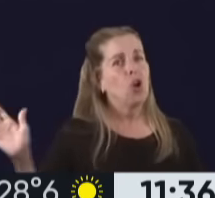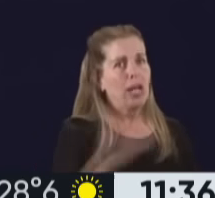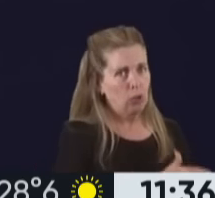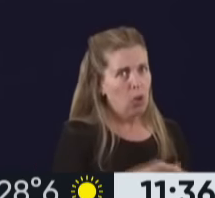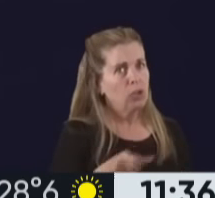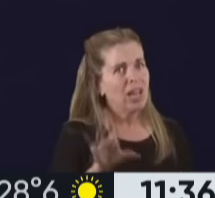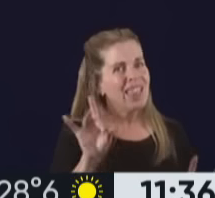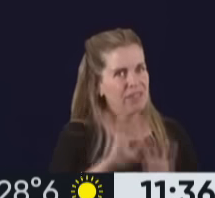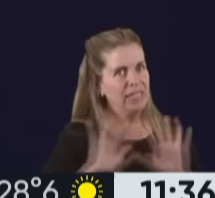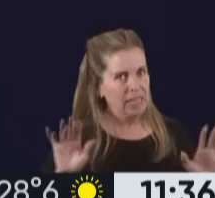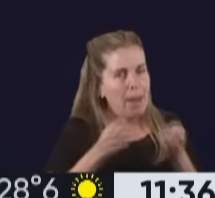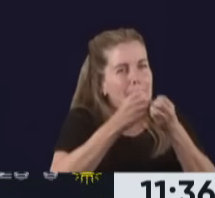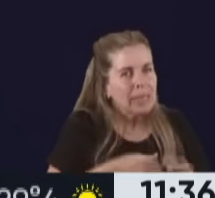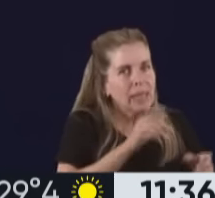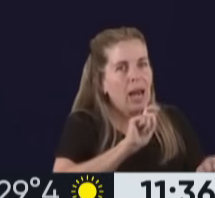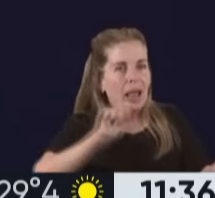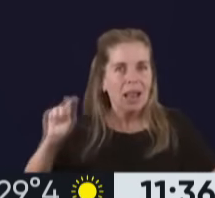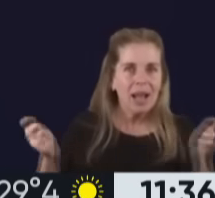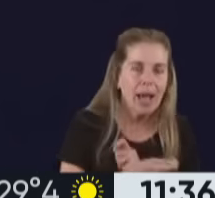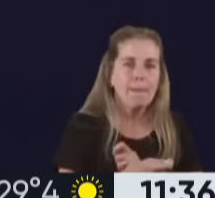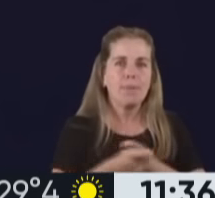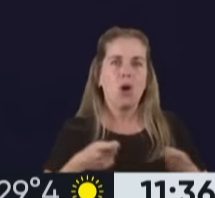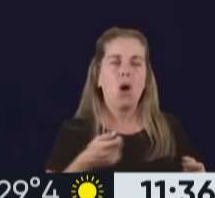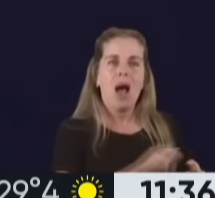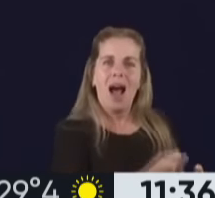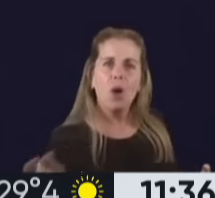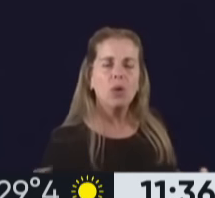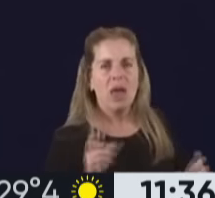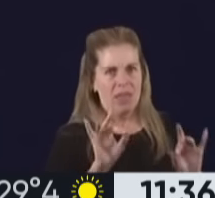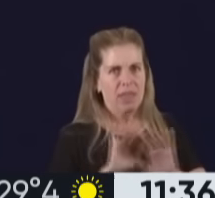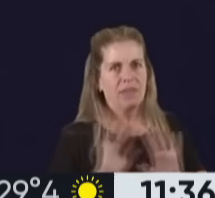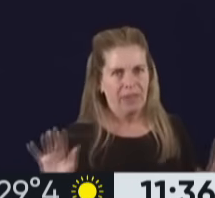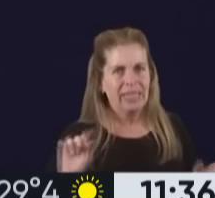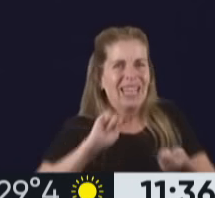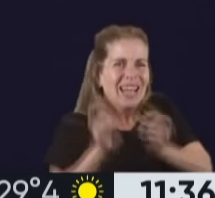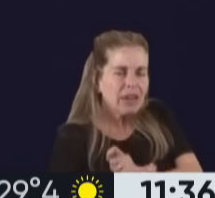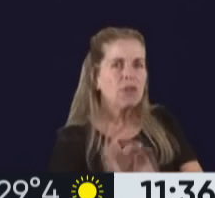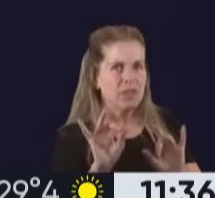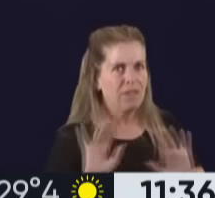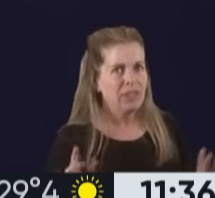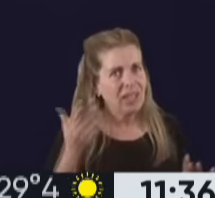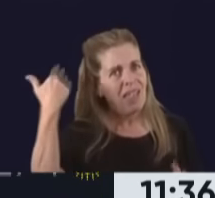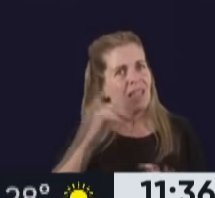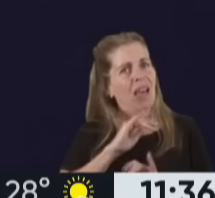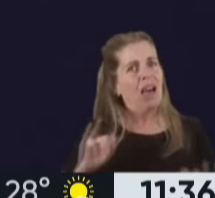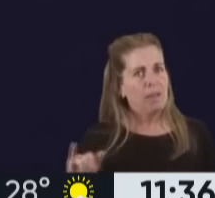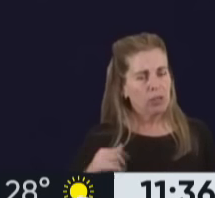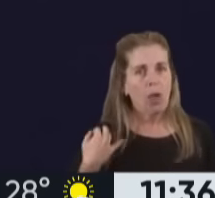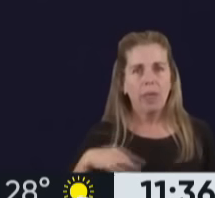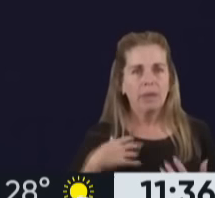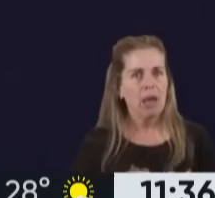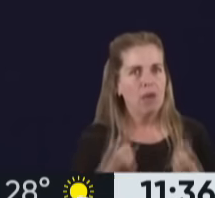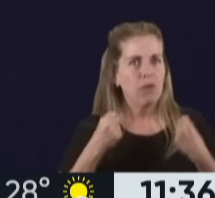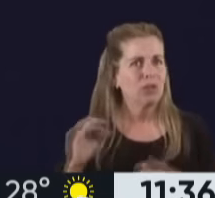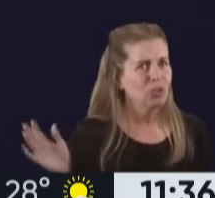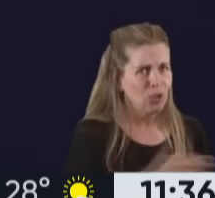era difícil. Había que hacer la reforma más grande de los últimos 30 años y todos debíamos hacer un enorme esfuerzo. Para lograrlo, se terminó con la